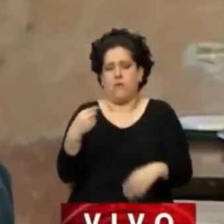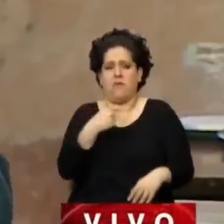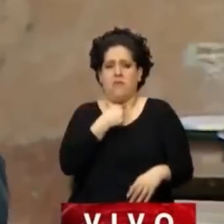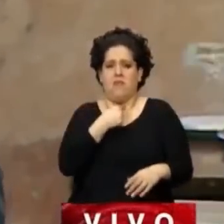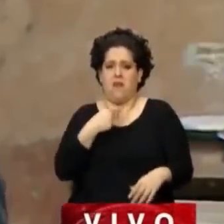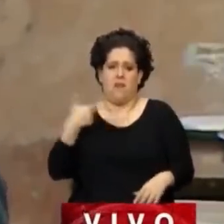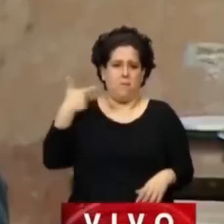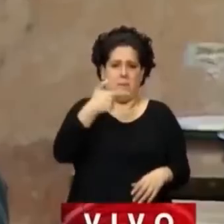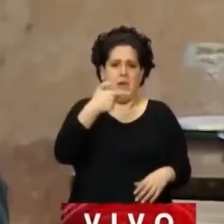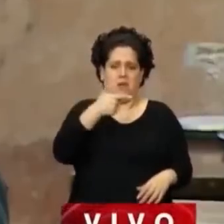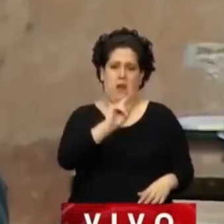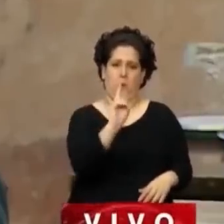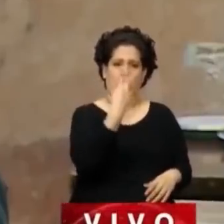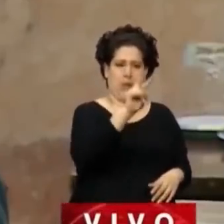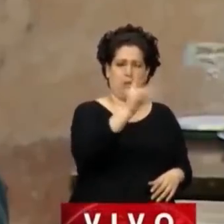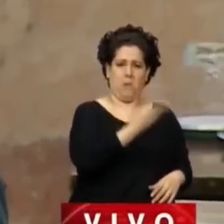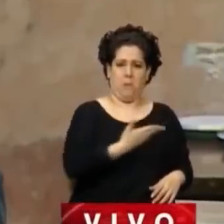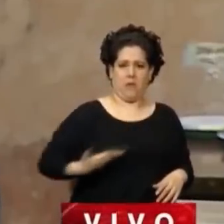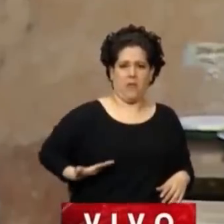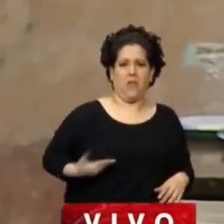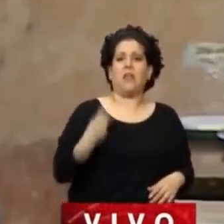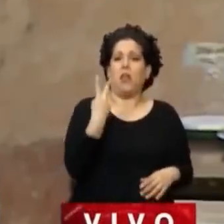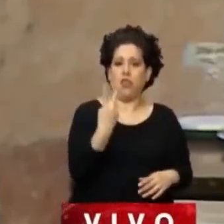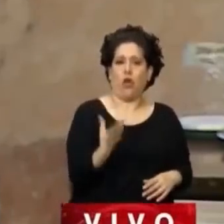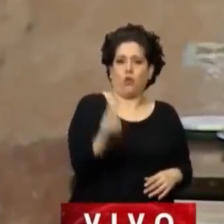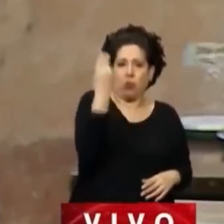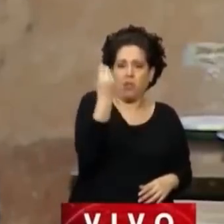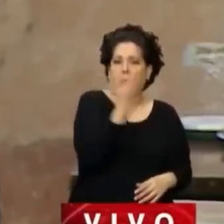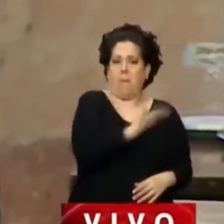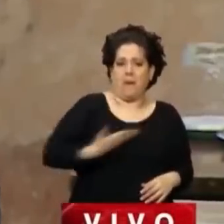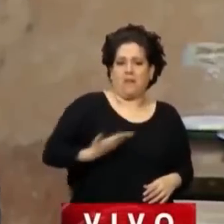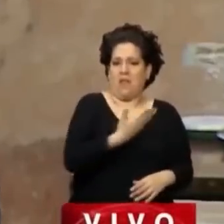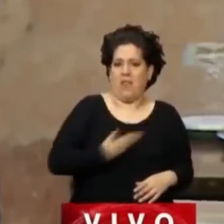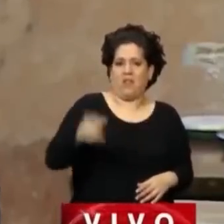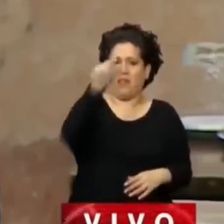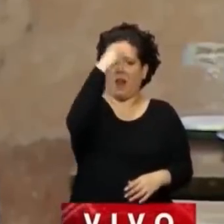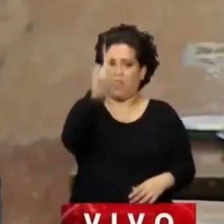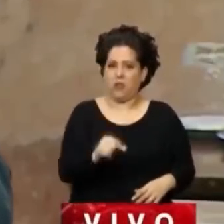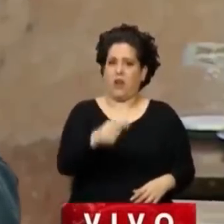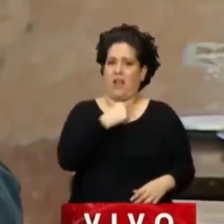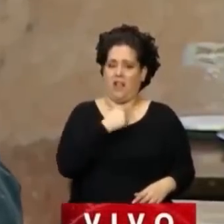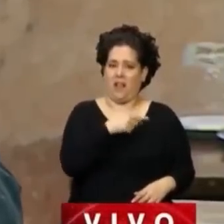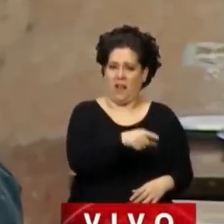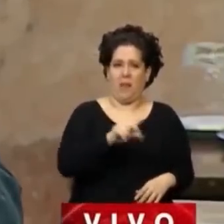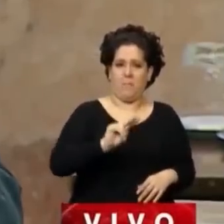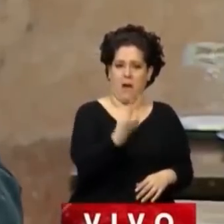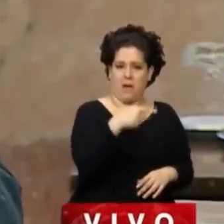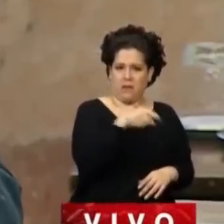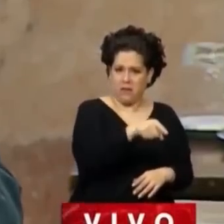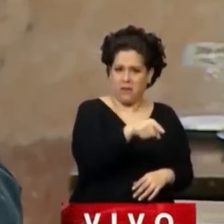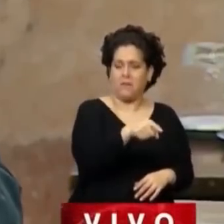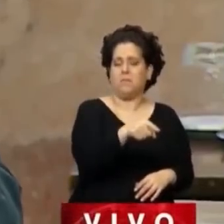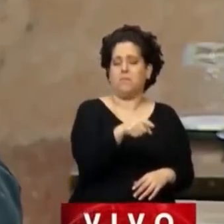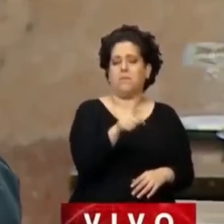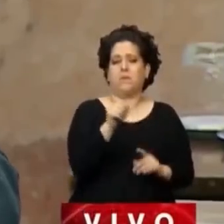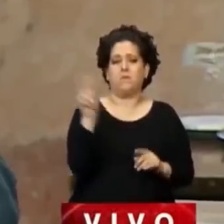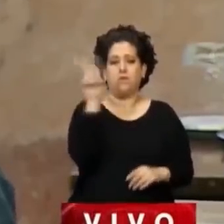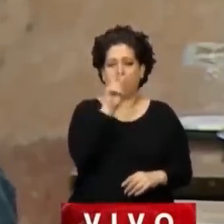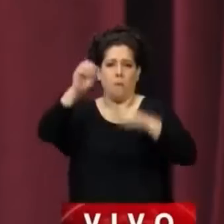señora vicepresidenta y 2 veces presidenta de la Nación Argentina, Cristina Fernández de